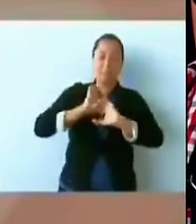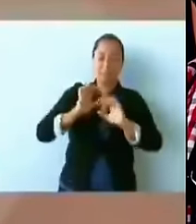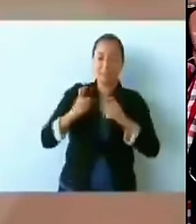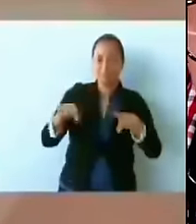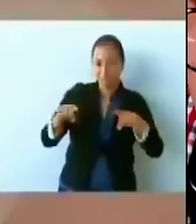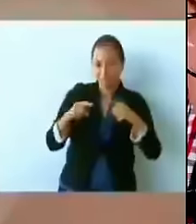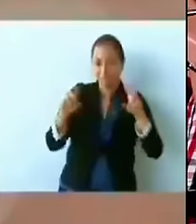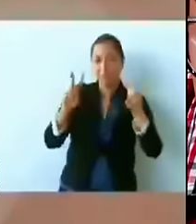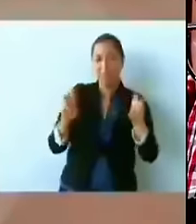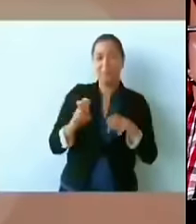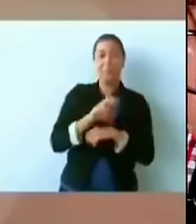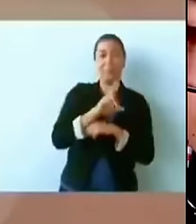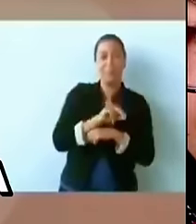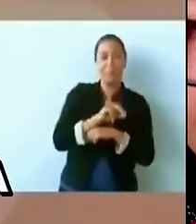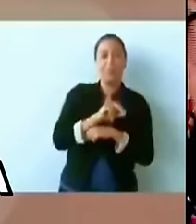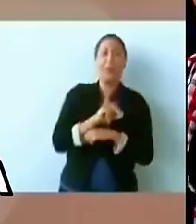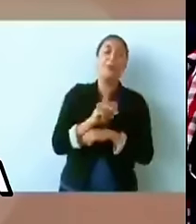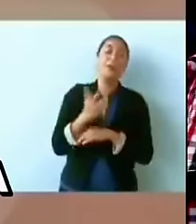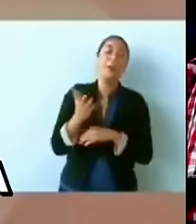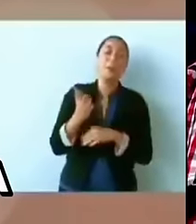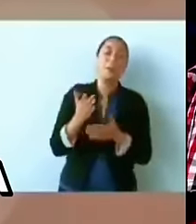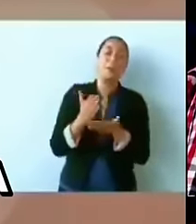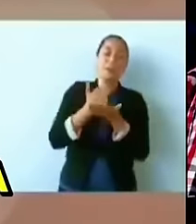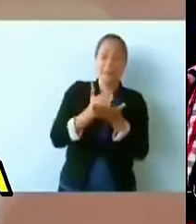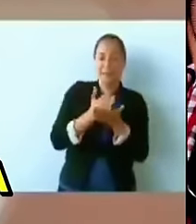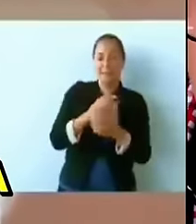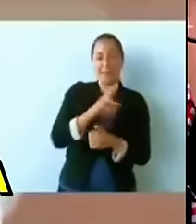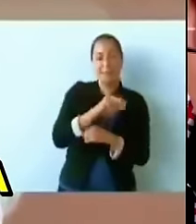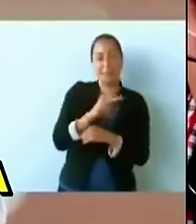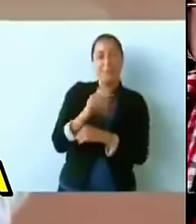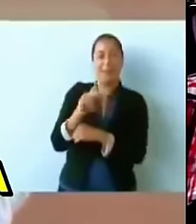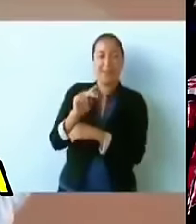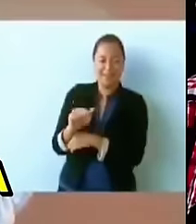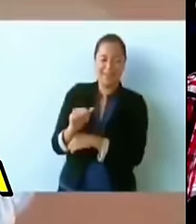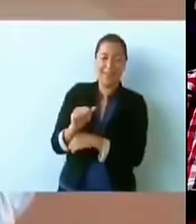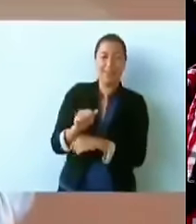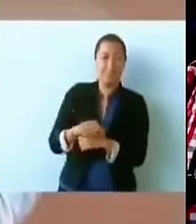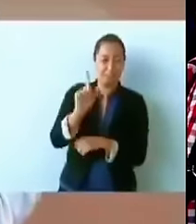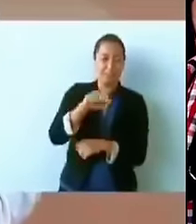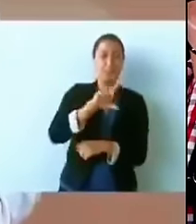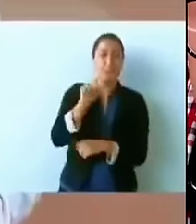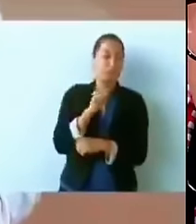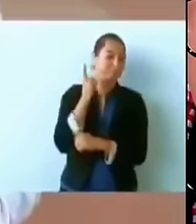No parará, compadre, no parará. Escúchenla.